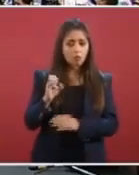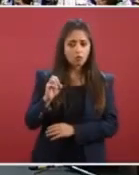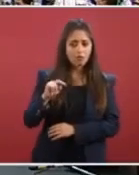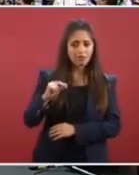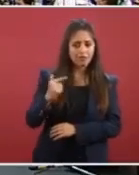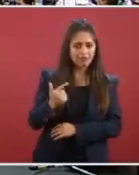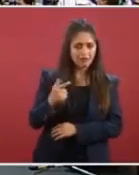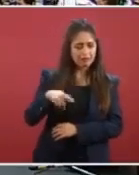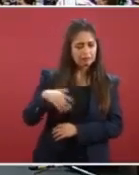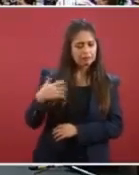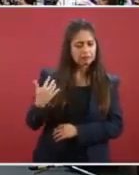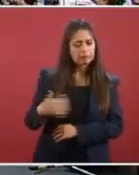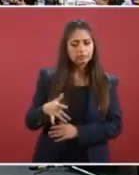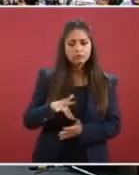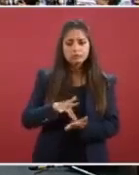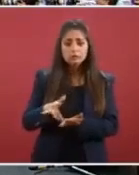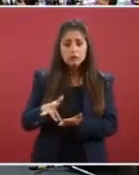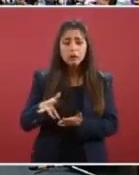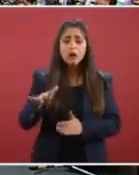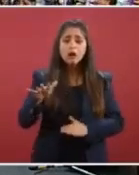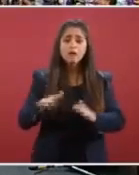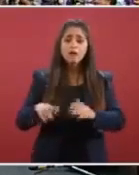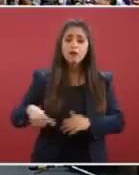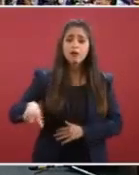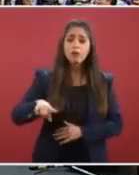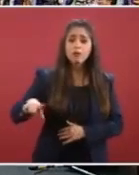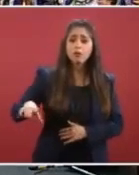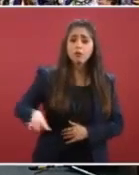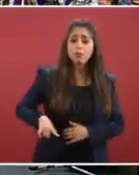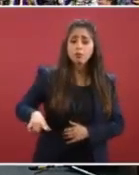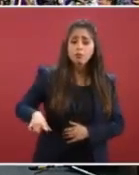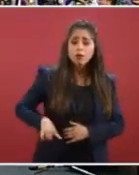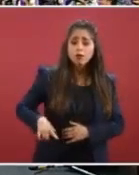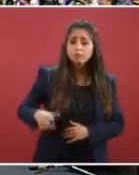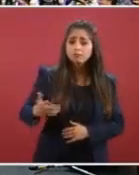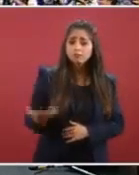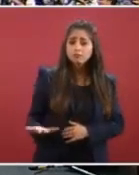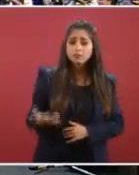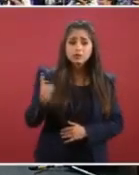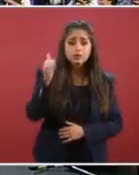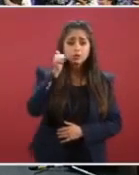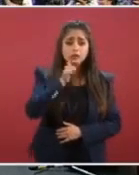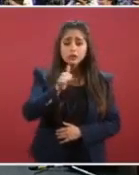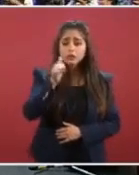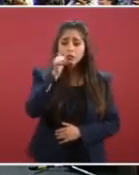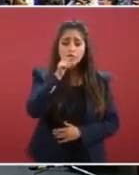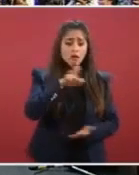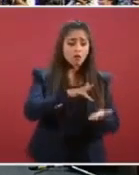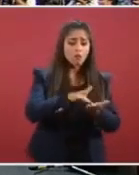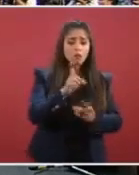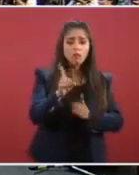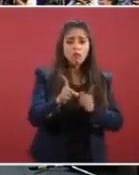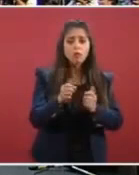porque el gobierno se ha quedado rezagado.